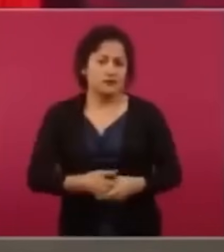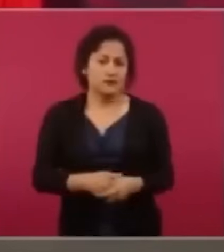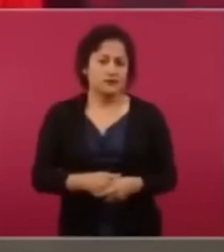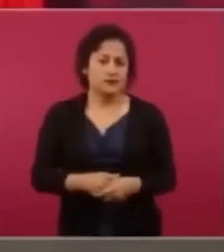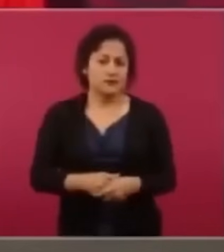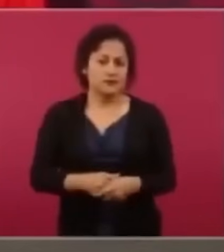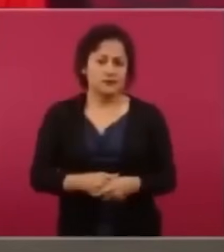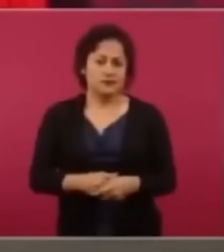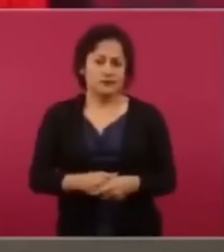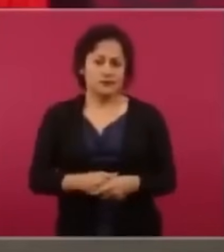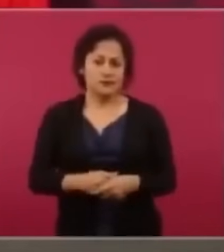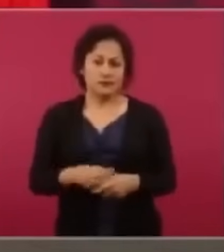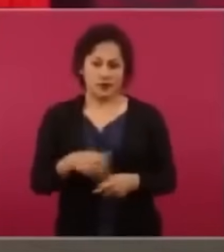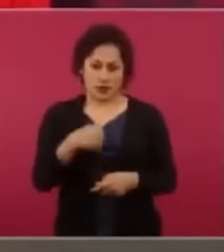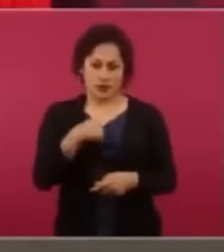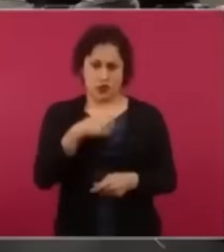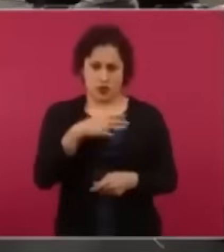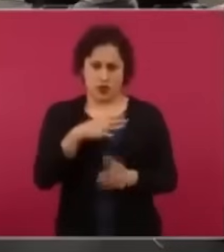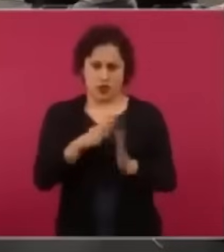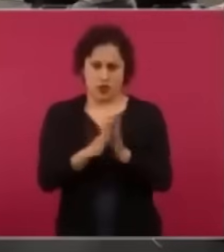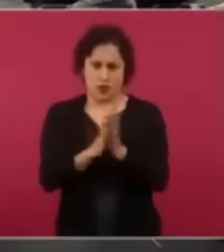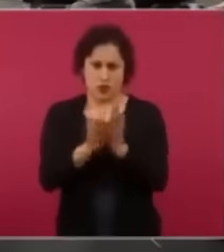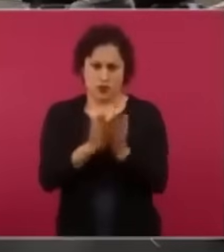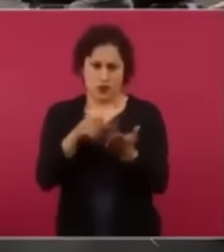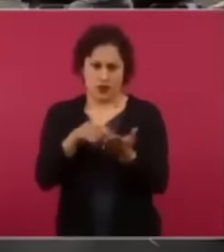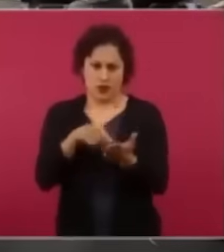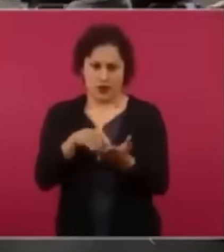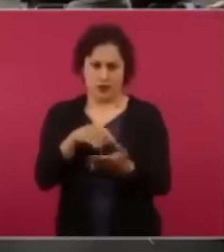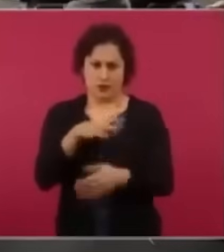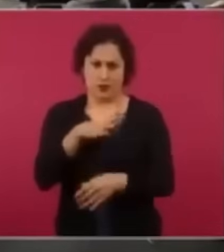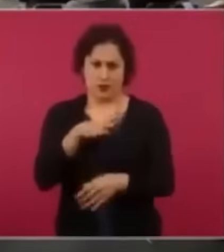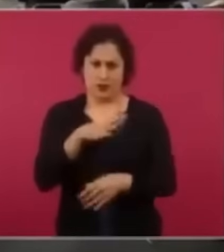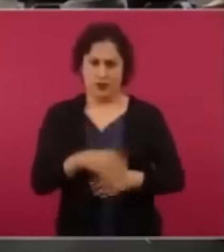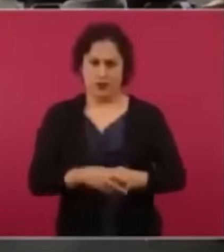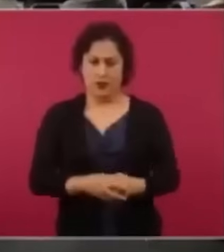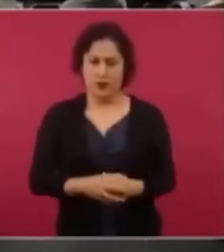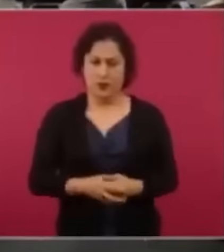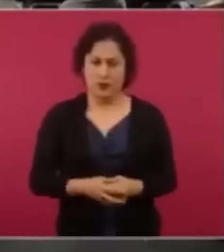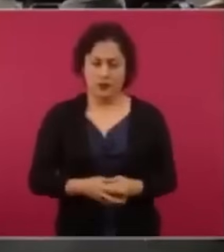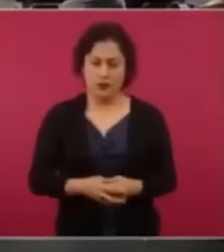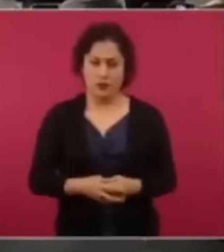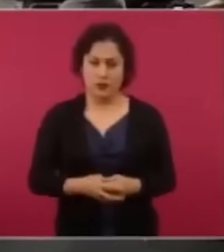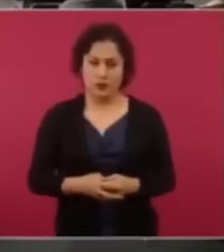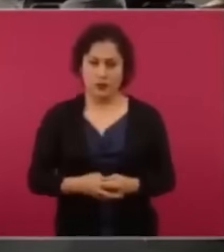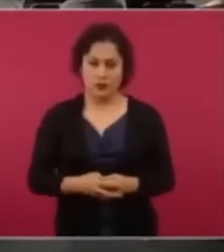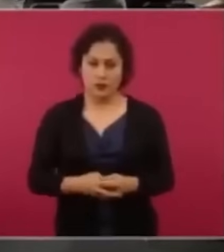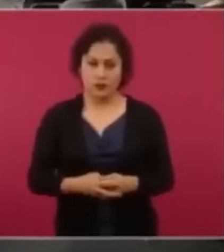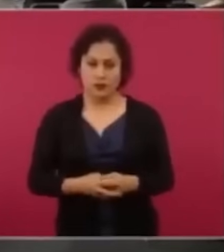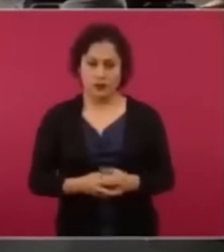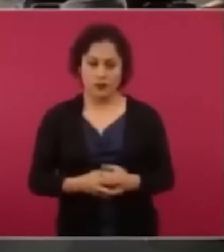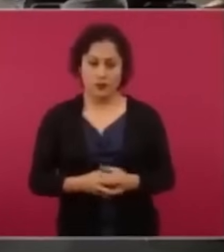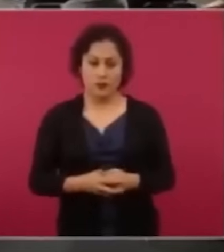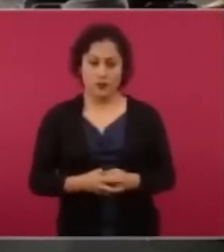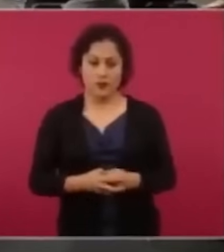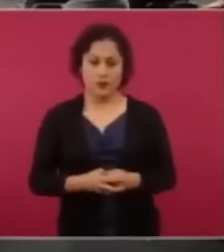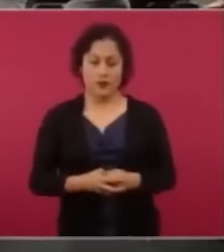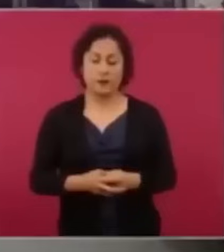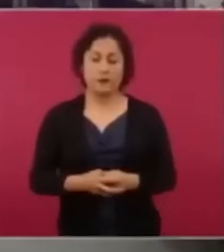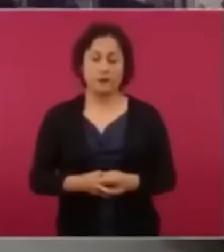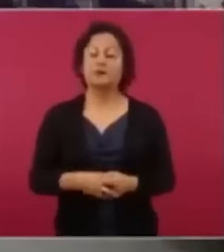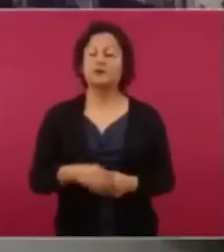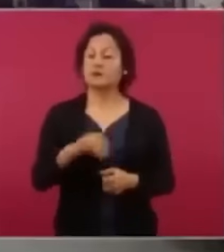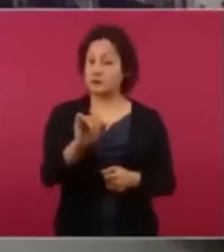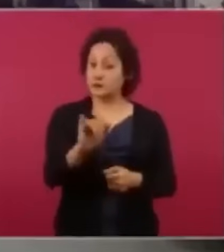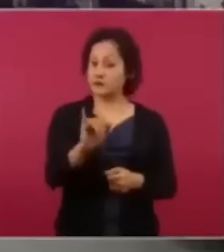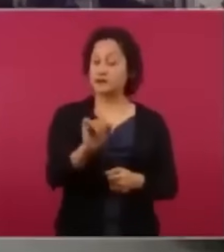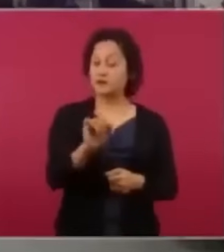Yo lo tengo en mi libro. Sí, ahí aparece en la lista. ¿Fundaciones de los Estados Unidos? Sí. también